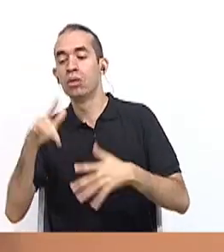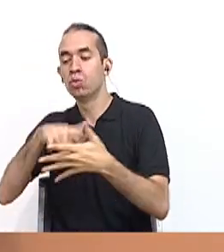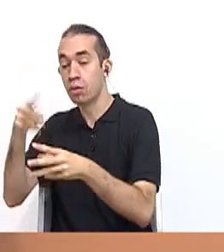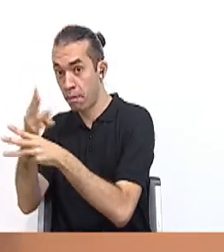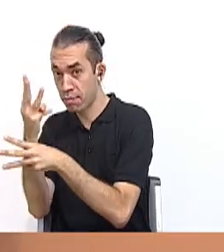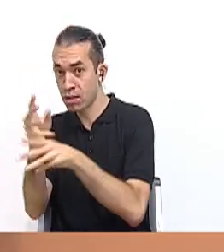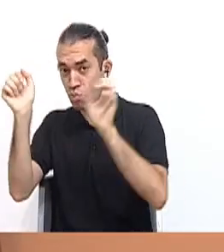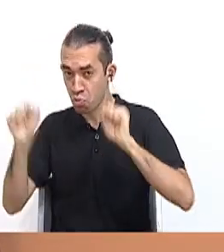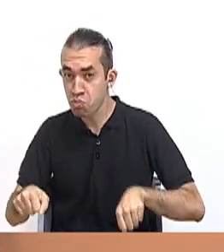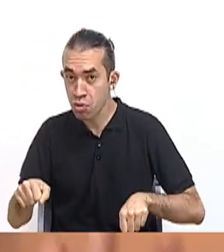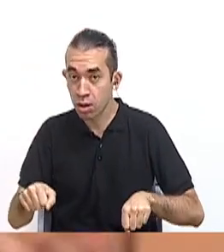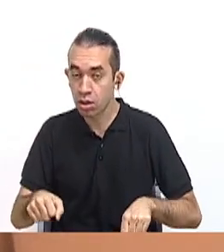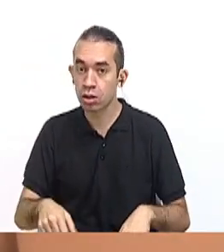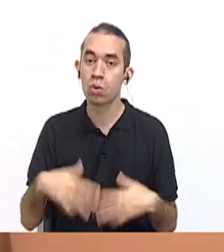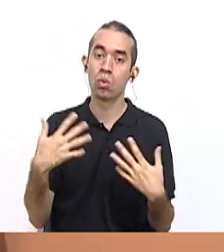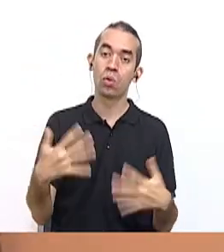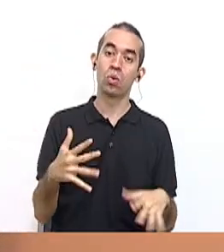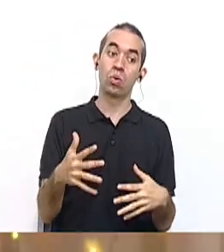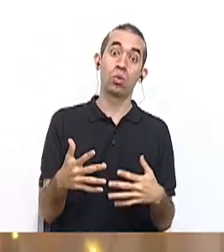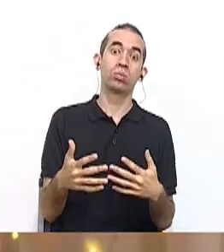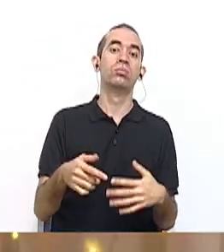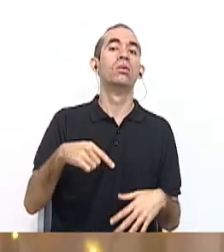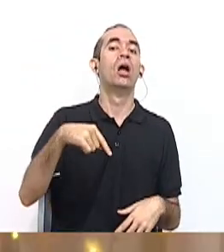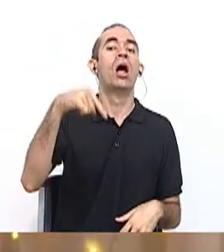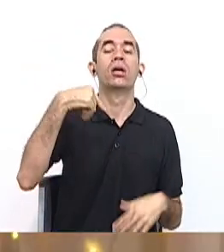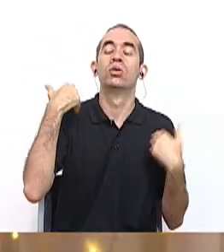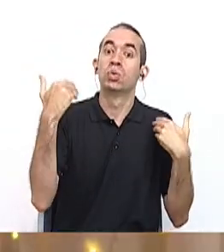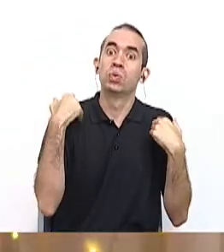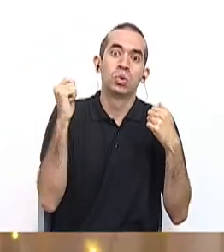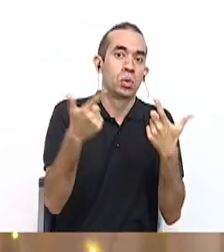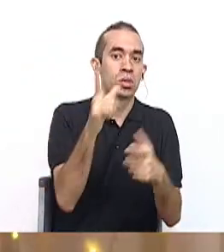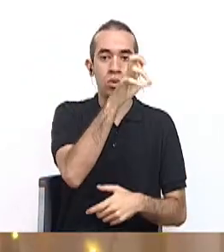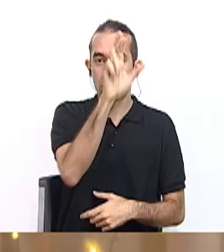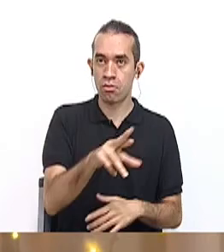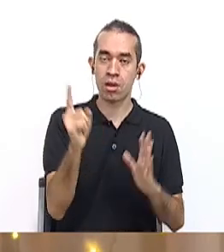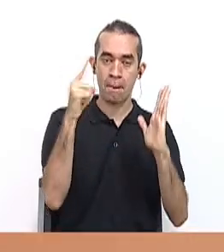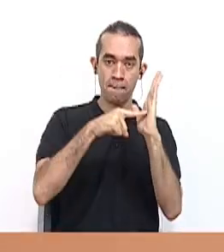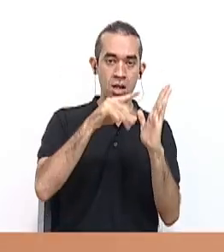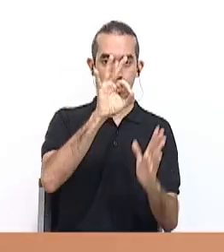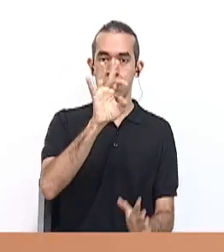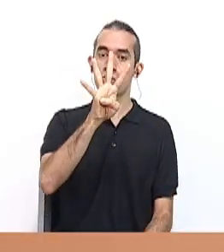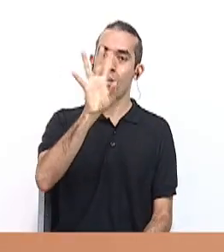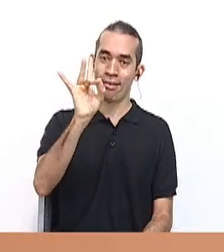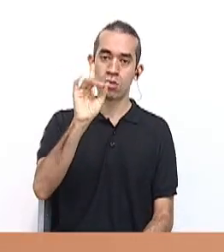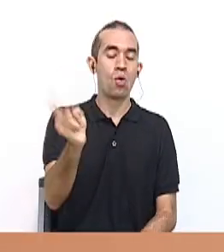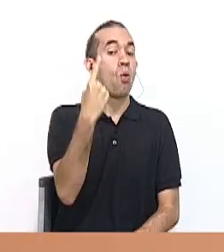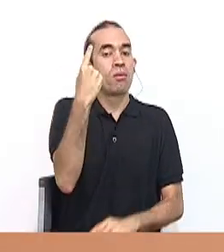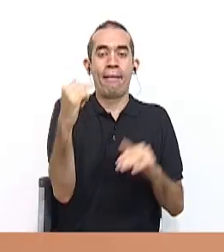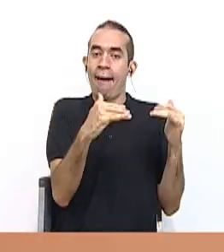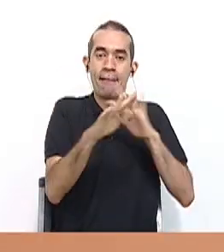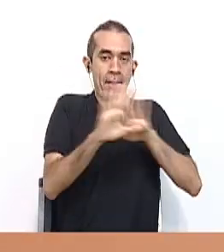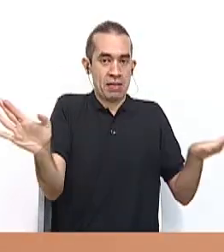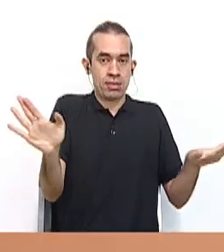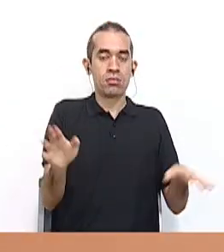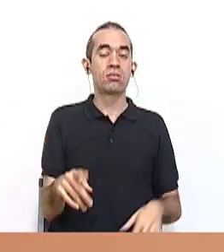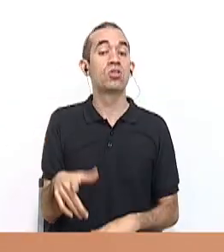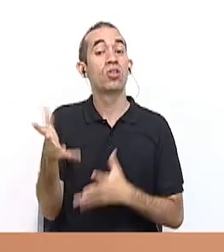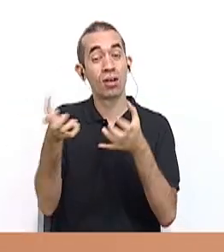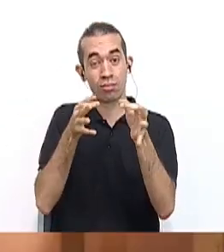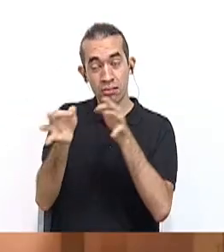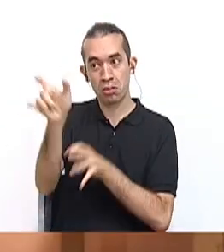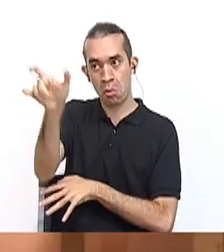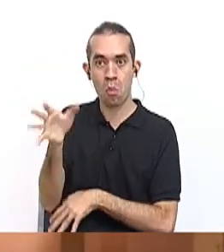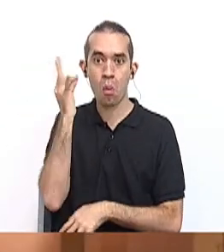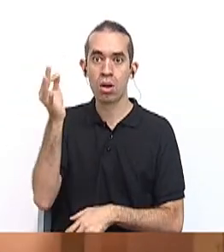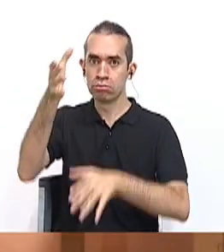Por dicha, aquí en Costa Rica solamente hemos tenido una guerra, que fue la de 1948. Pero yo les quiero hablar sobre una mujer muy